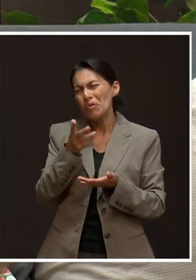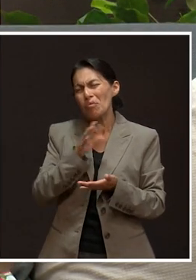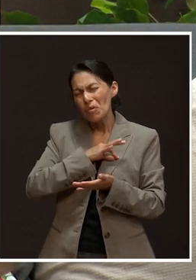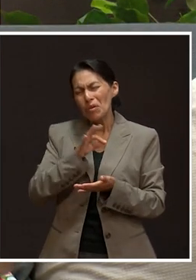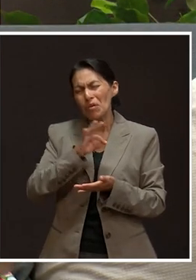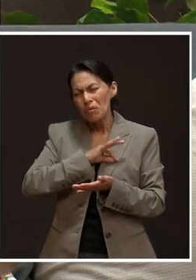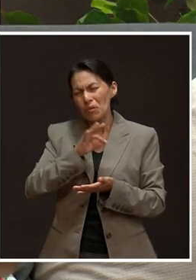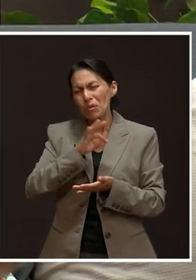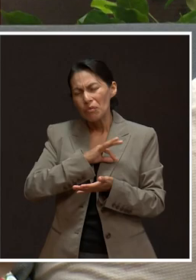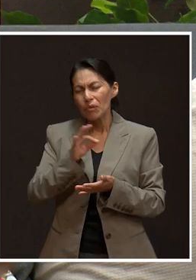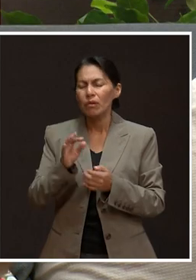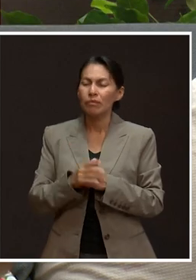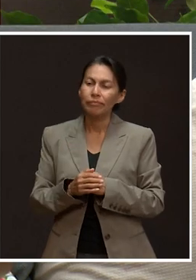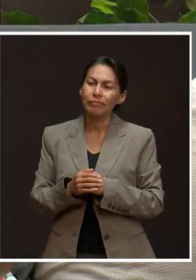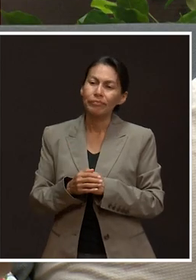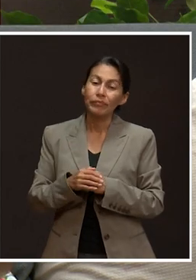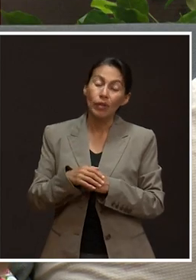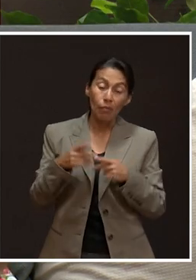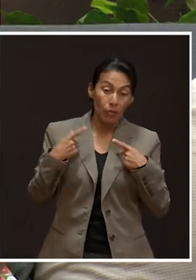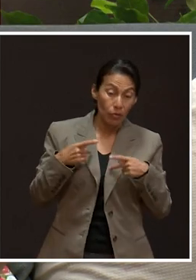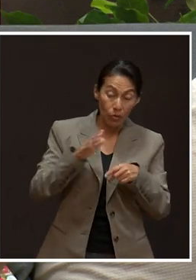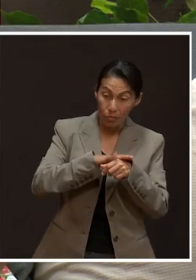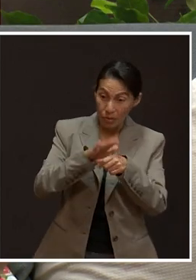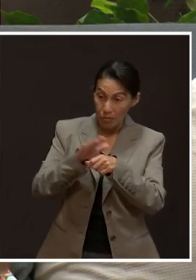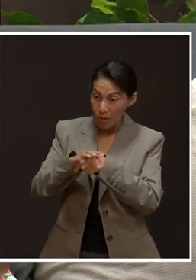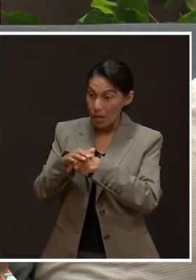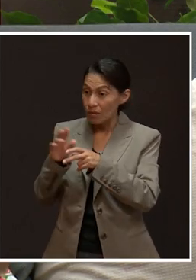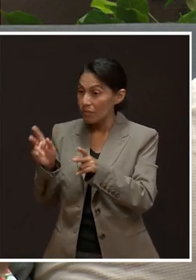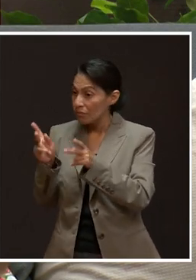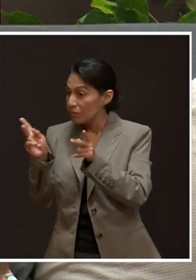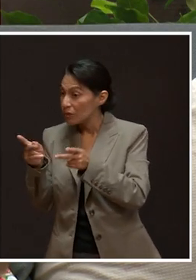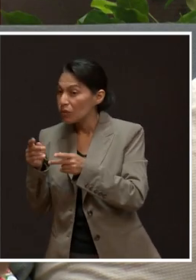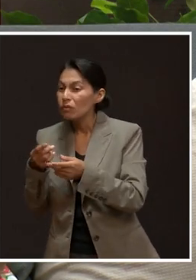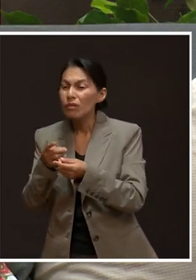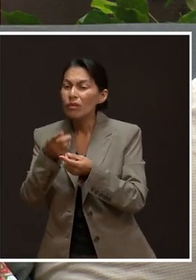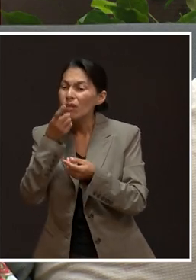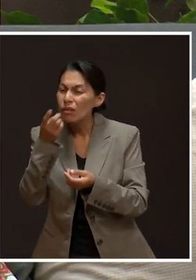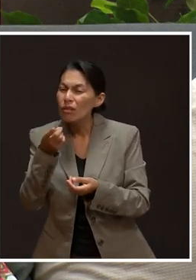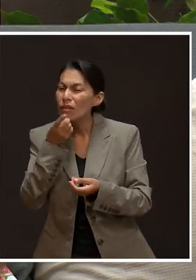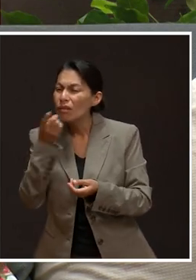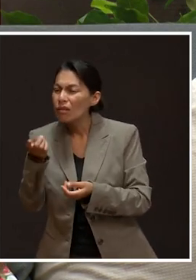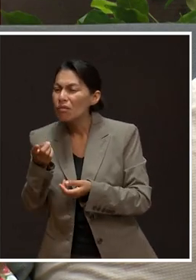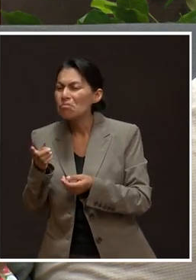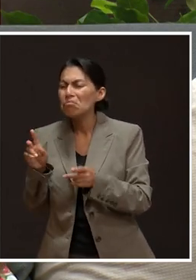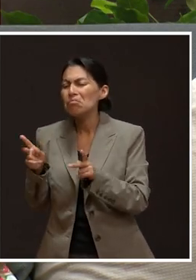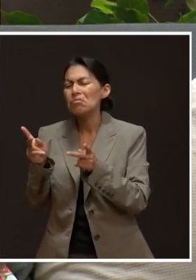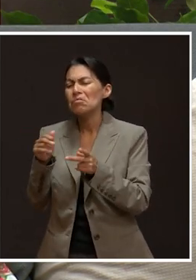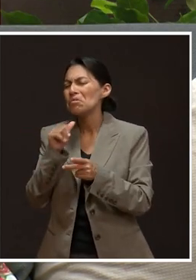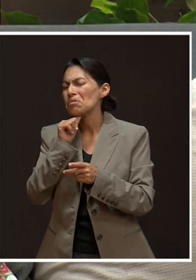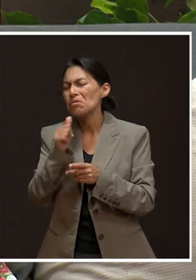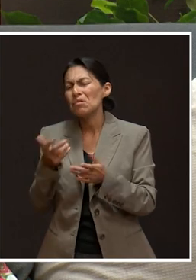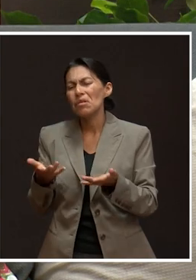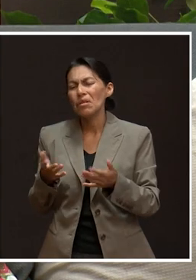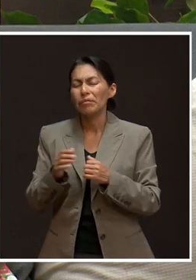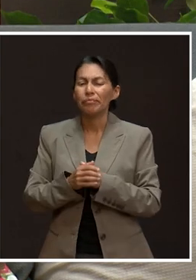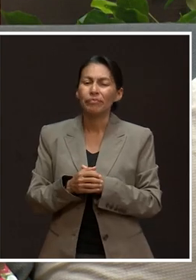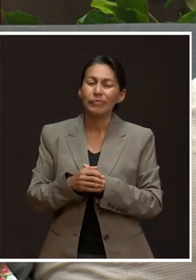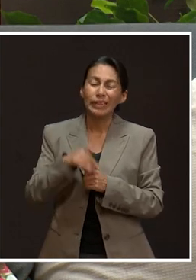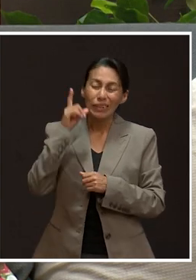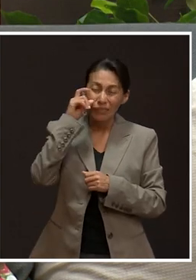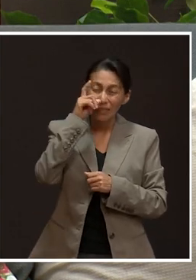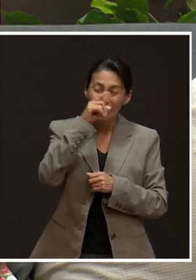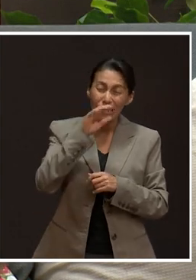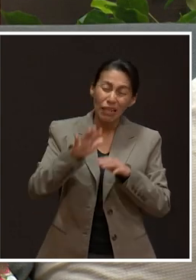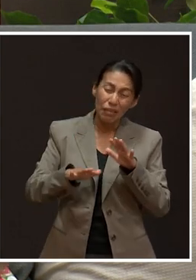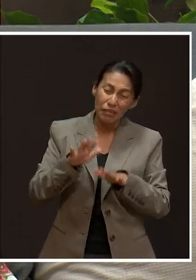Entonces, le comencé a ofrecer a las personas y resulta que nada. Y sí, la verdad, como, o sea, cuando colportas,